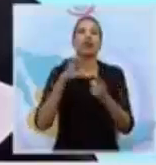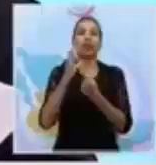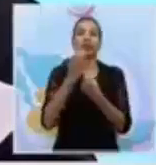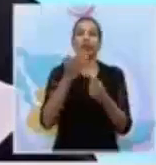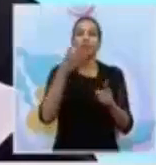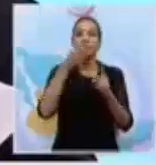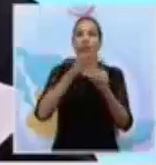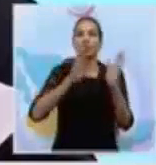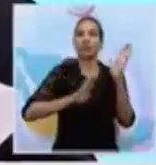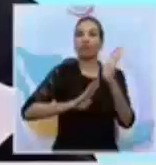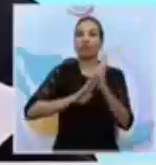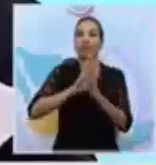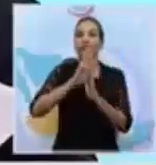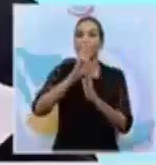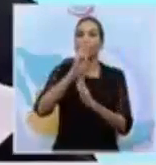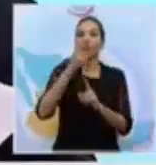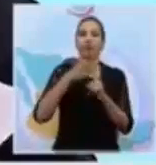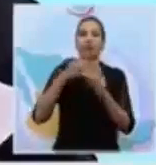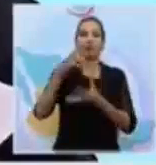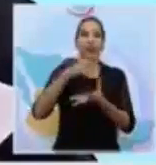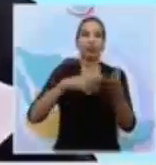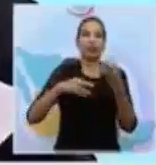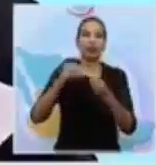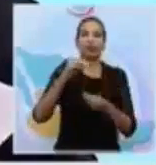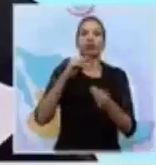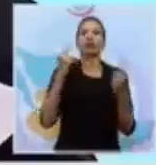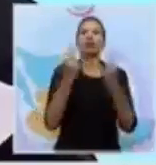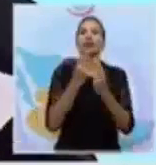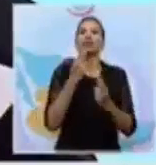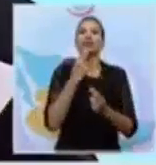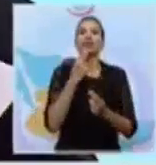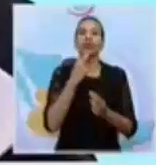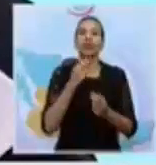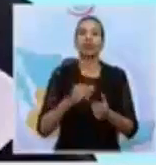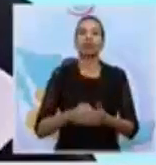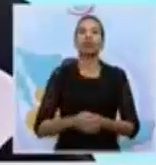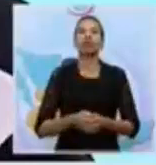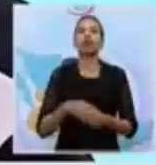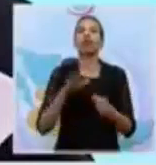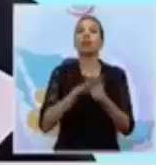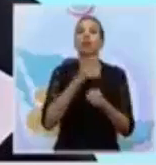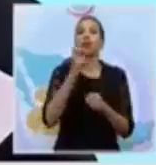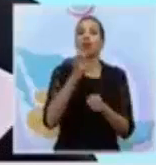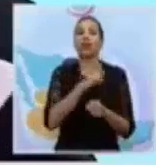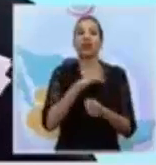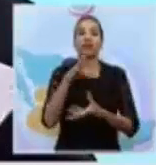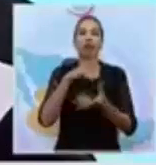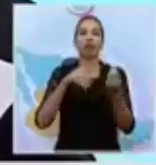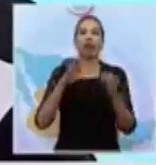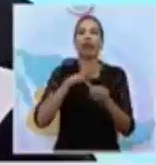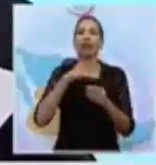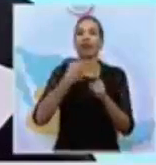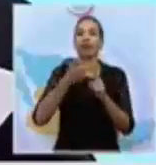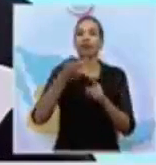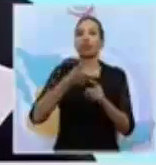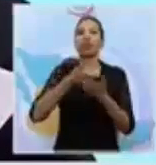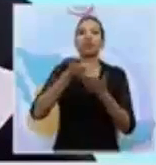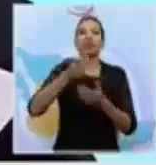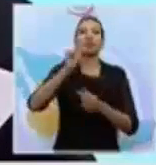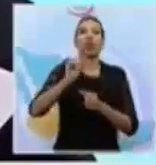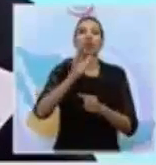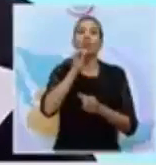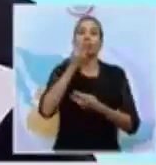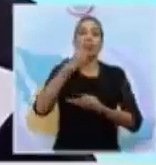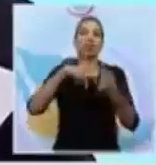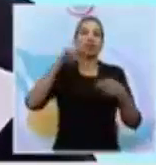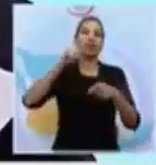hay crecimiento del empleo formal bien remunerado. Los programitas que dan un poquito de dinero no pueden por